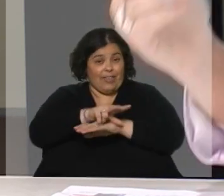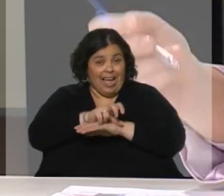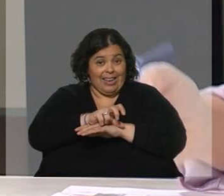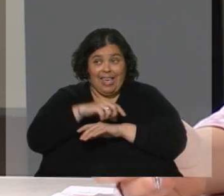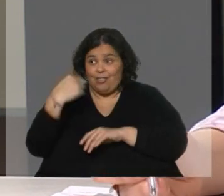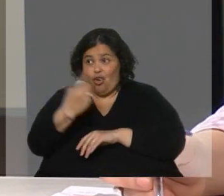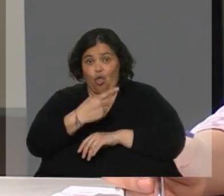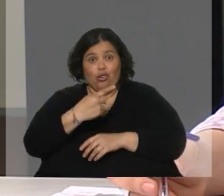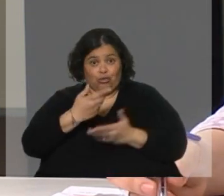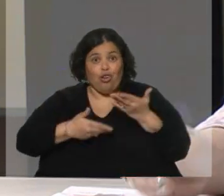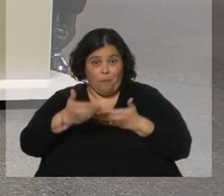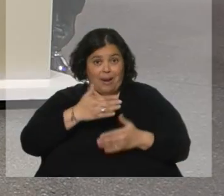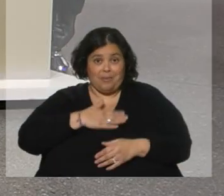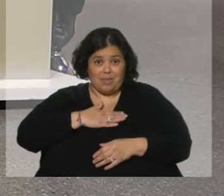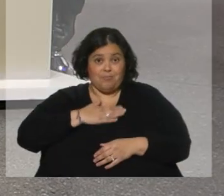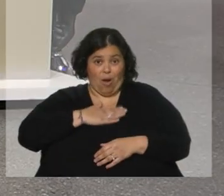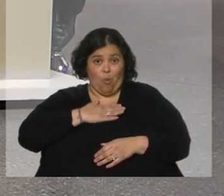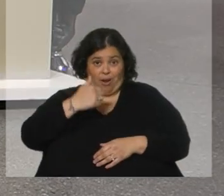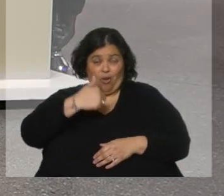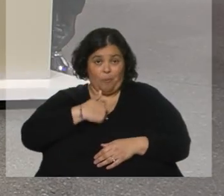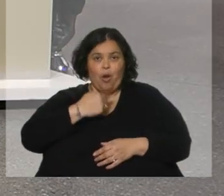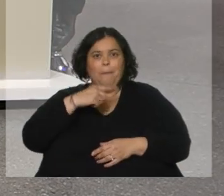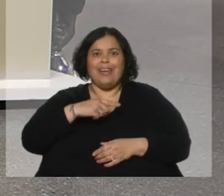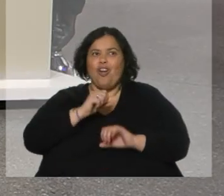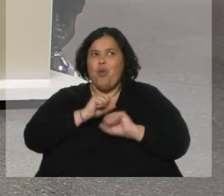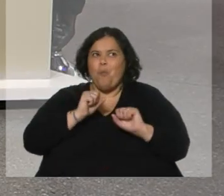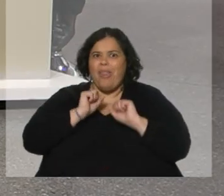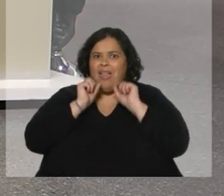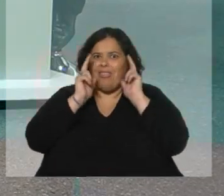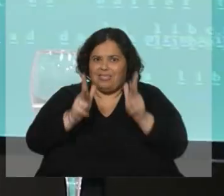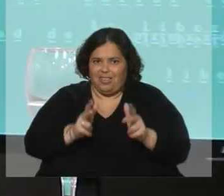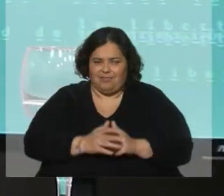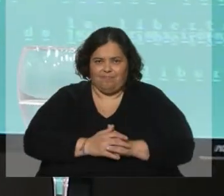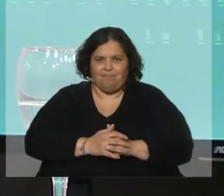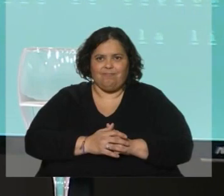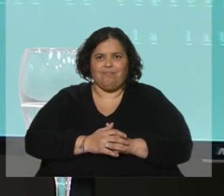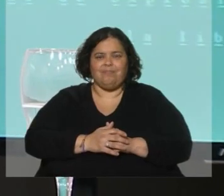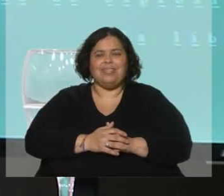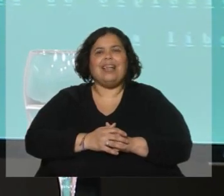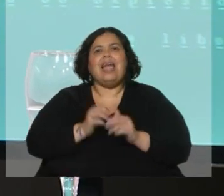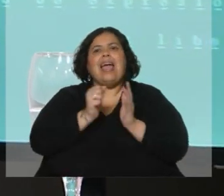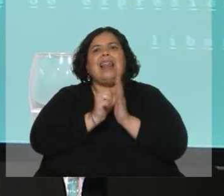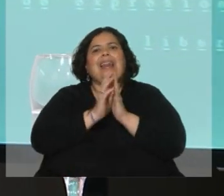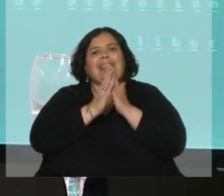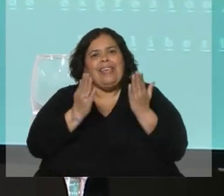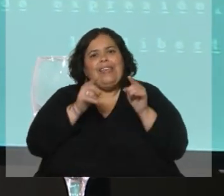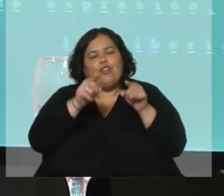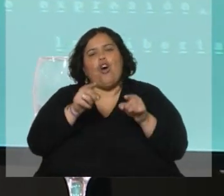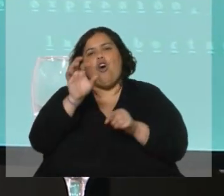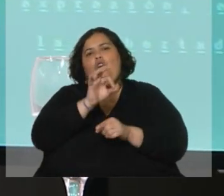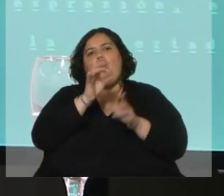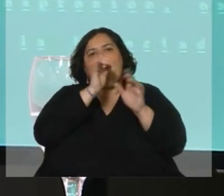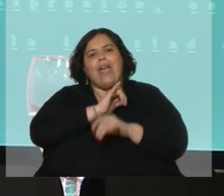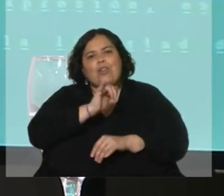pueden hablar y más allá de de las denuncias públicas de diferentes entrevistas el libro que usted va a hacer en qué lugar quiere que el sistema